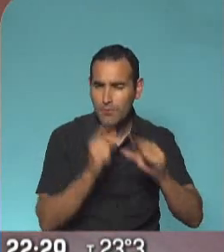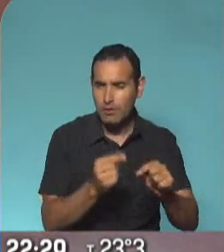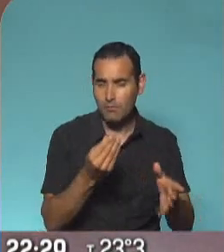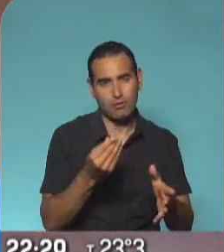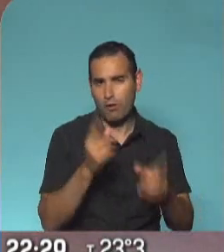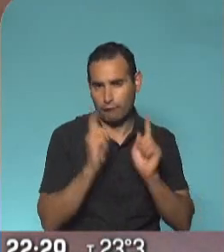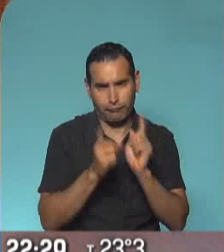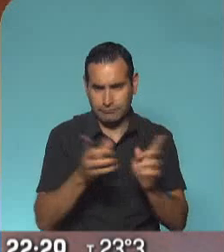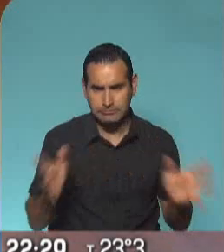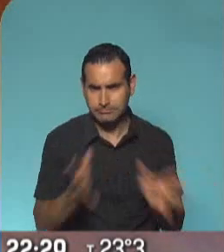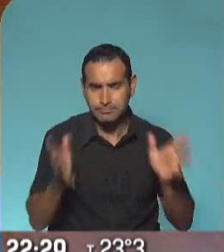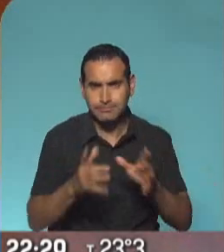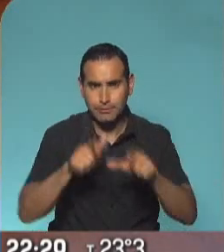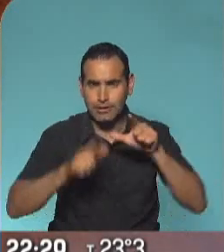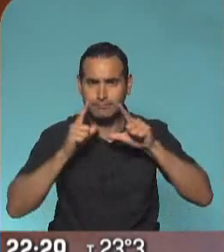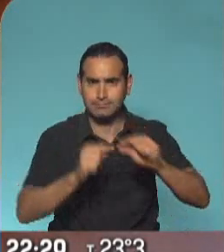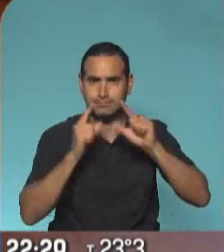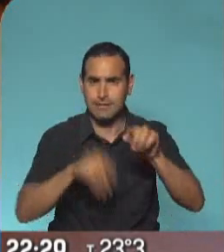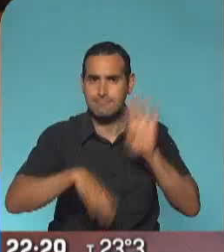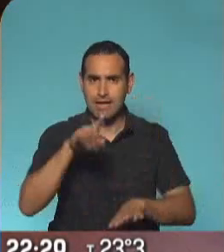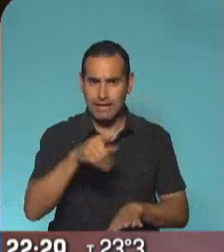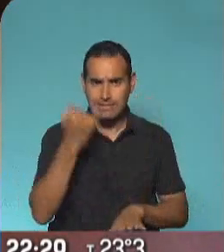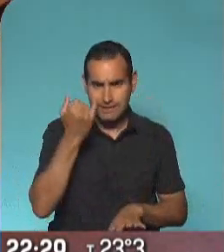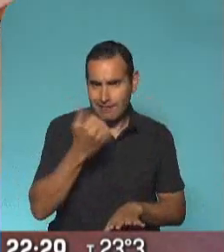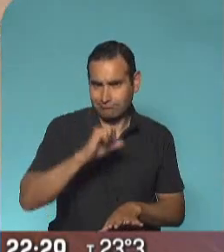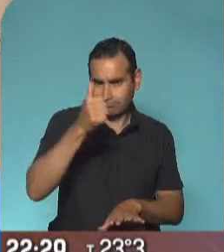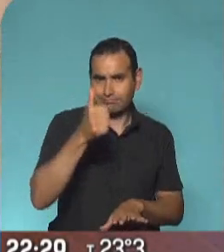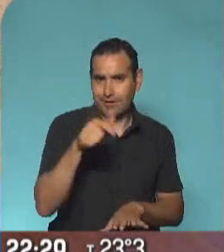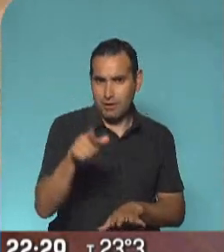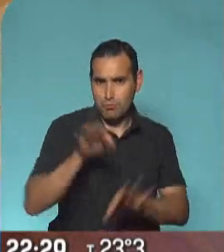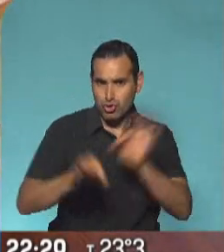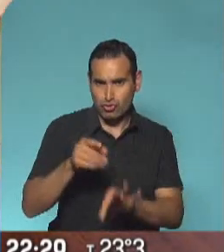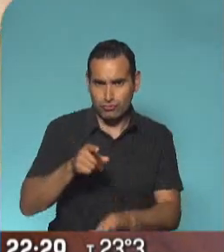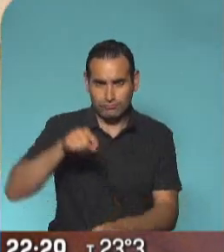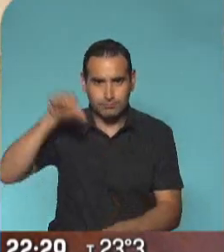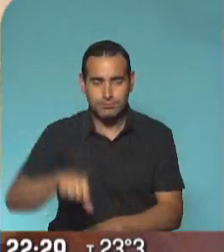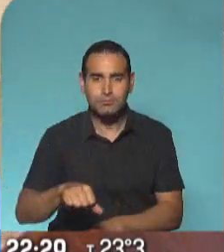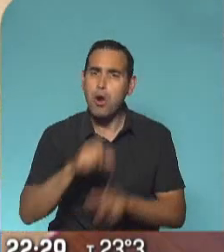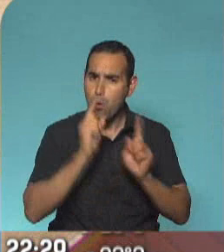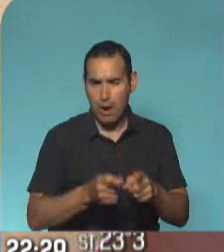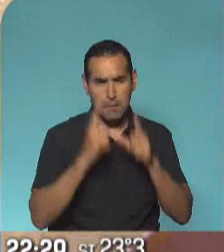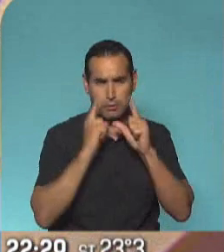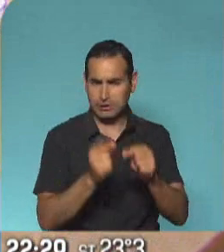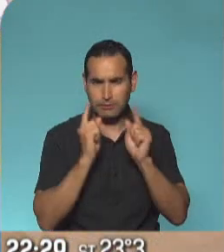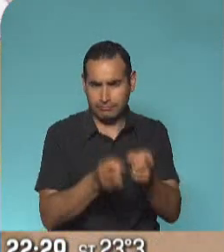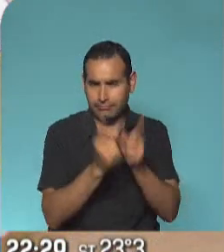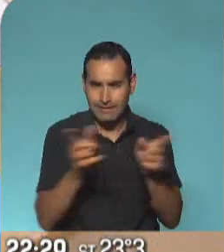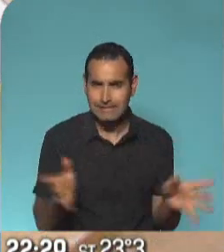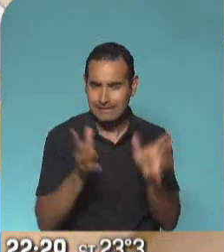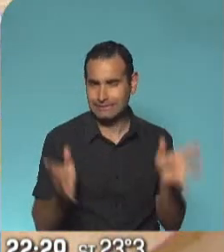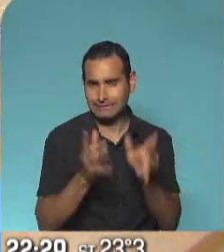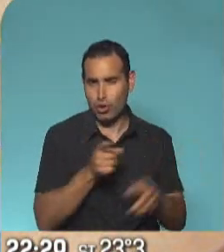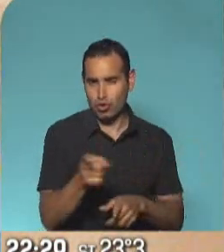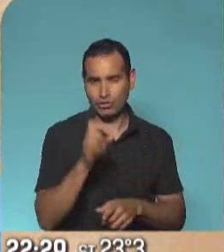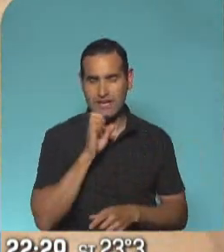atrás y siguió, pese a que ya había ganado la batalla contra el proyecto, la mantuvo movilizada en contra del gobierno de